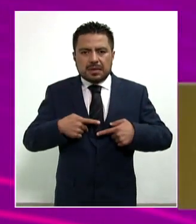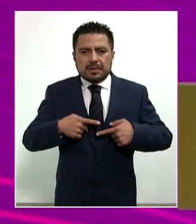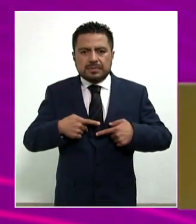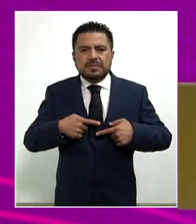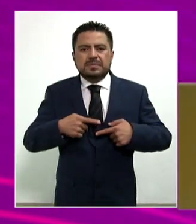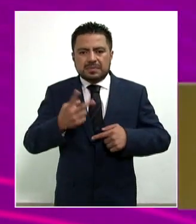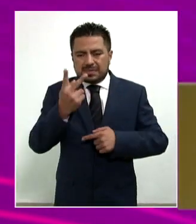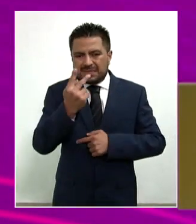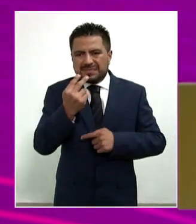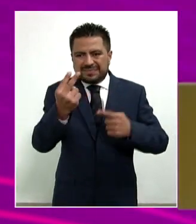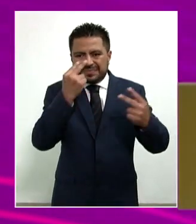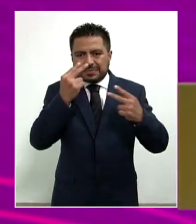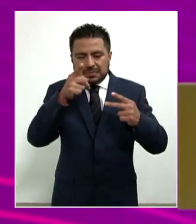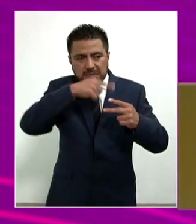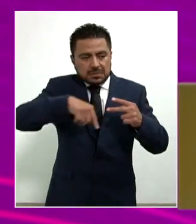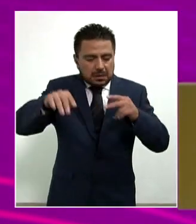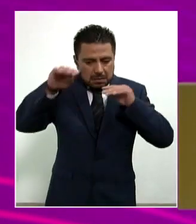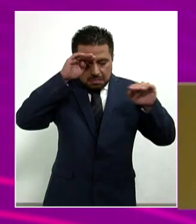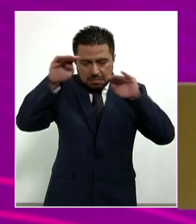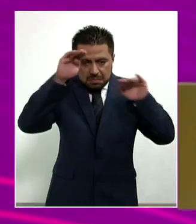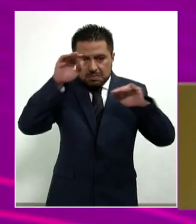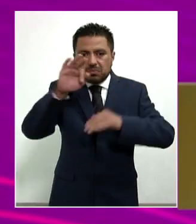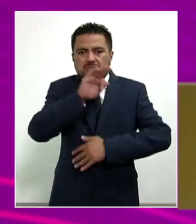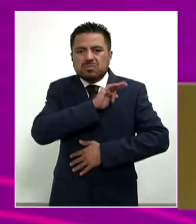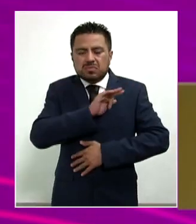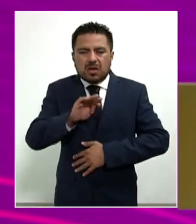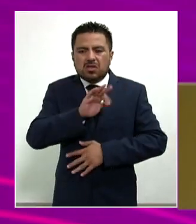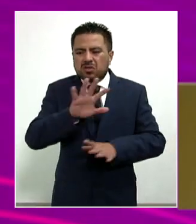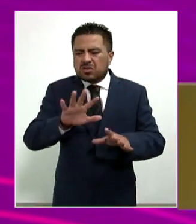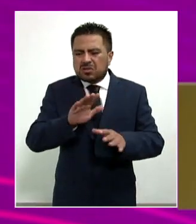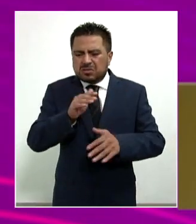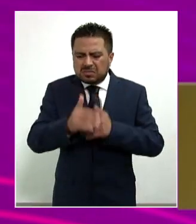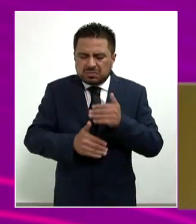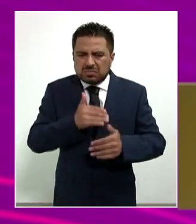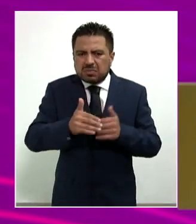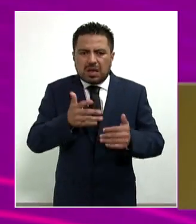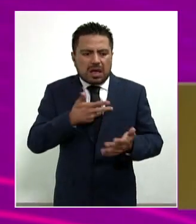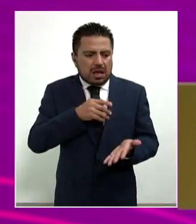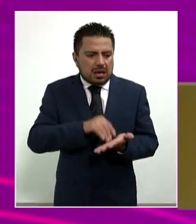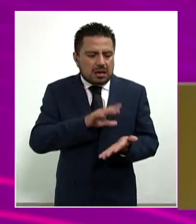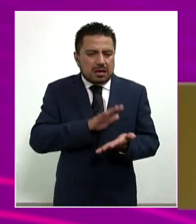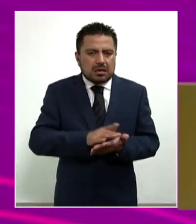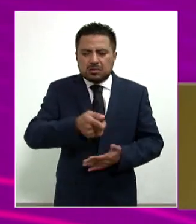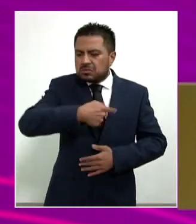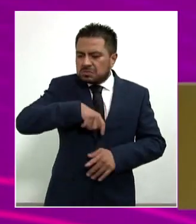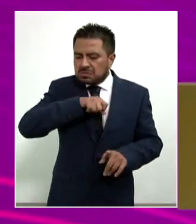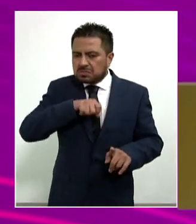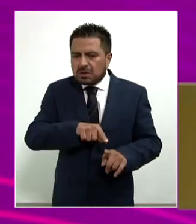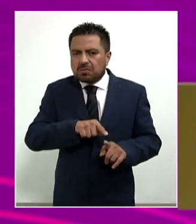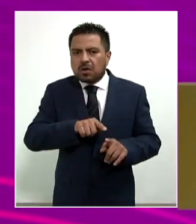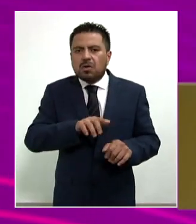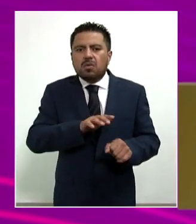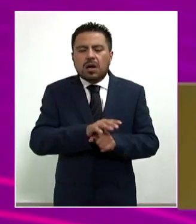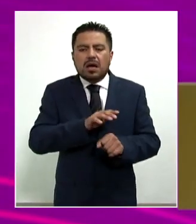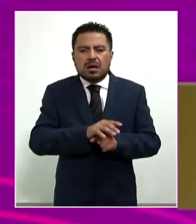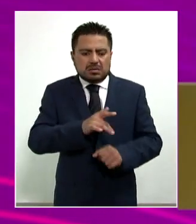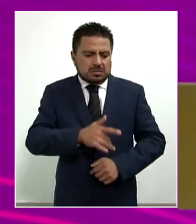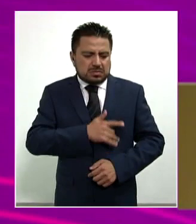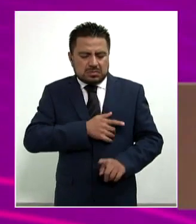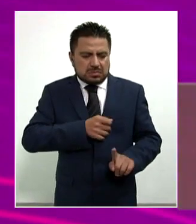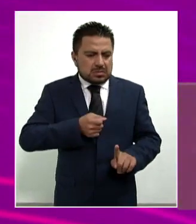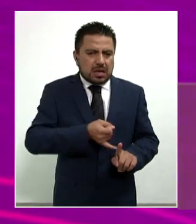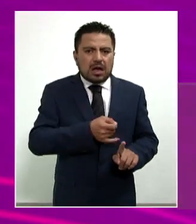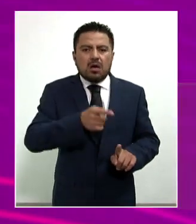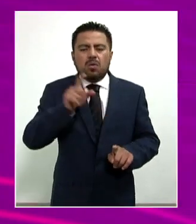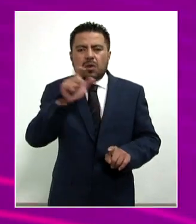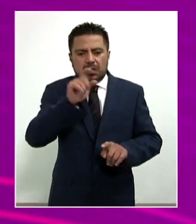al televidente que pensara todos los momentos en que nos encontramos nosotros mismos con estos prejuicios.